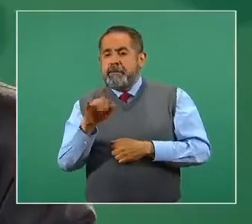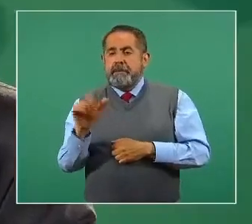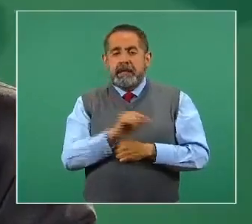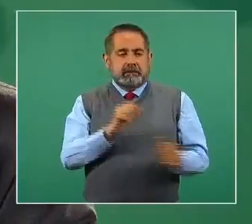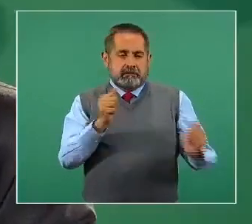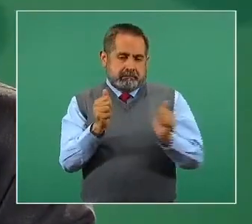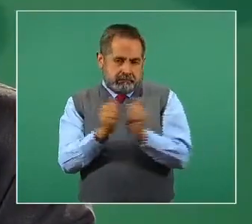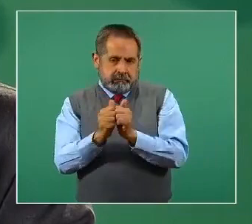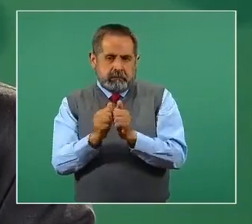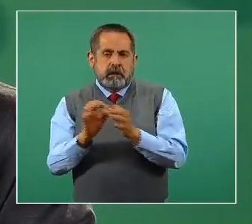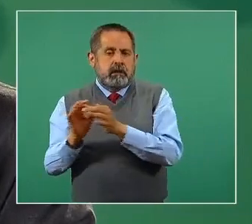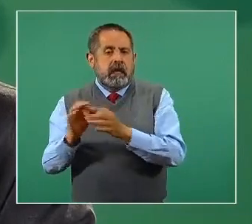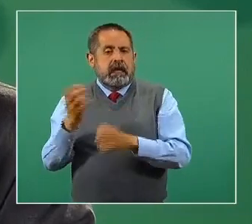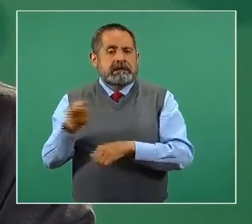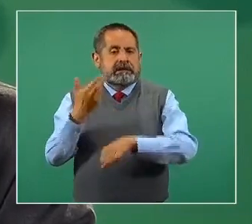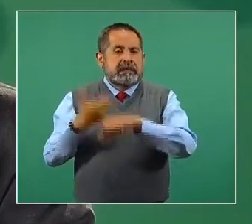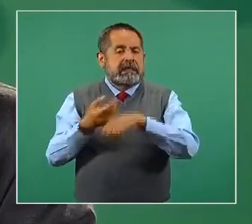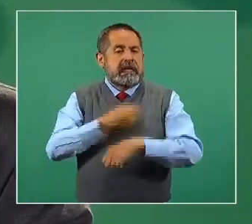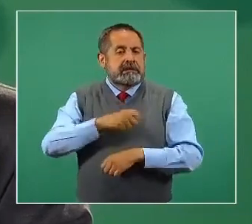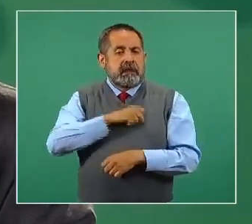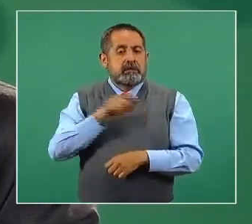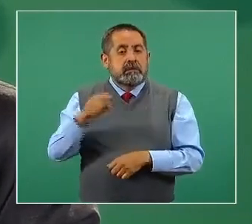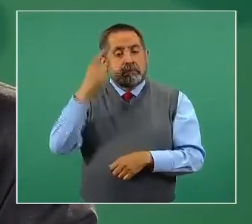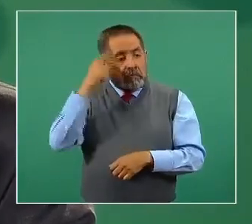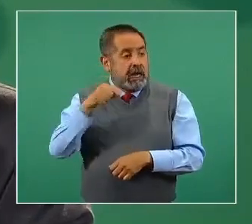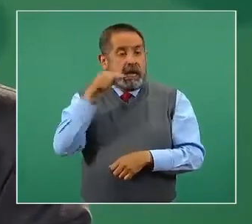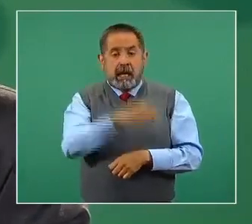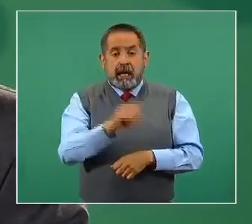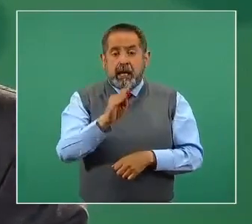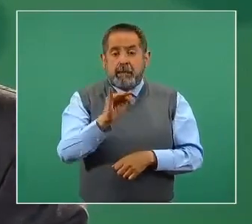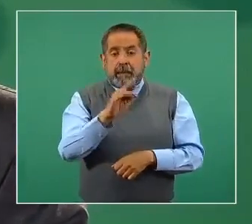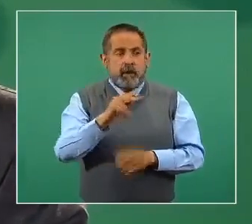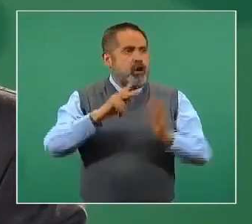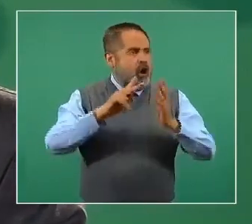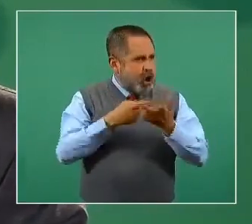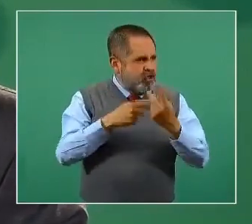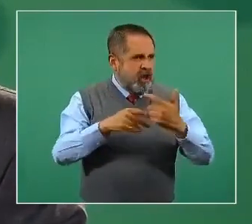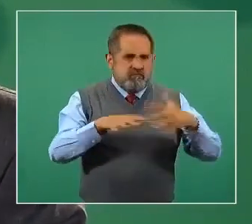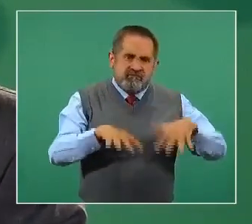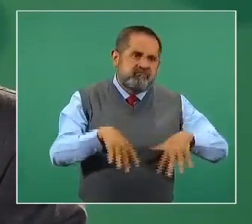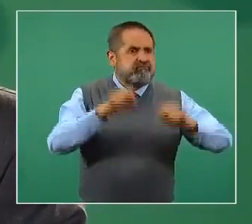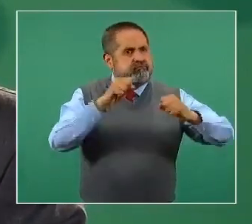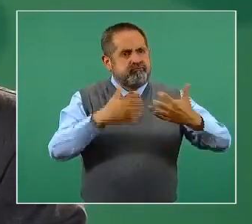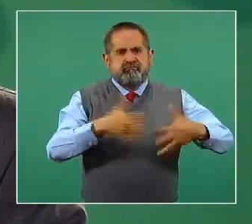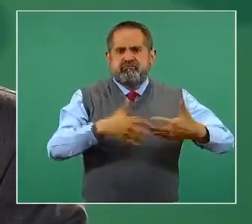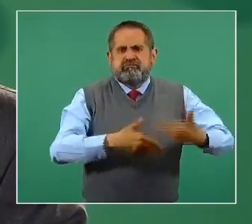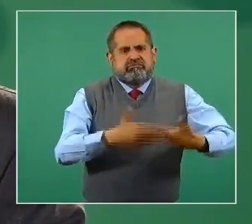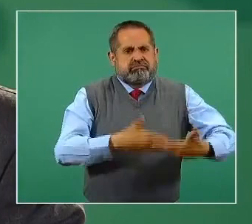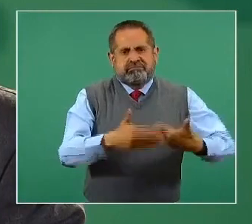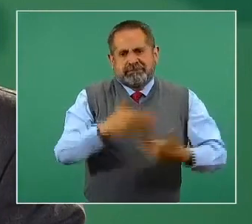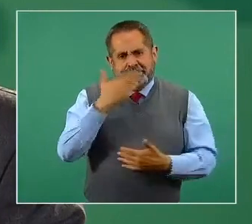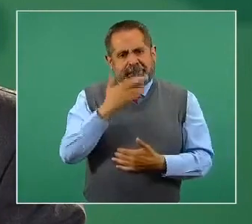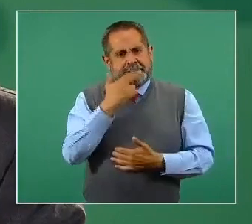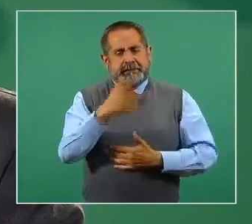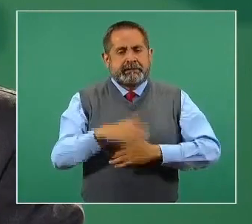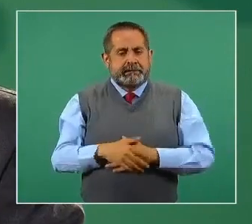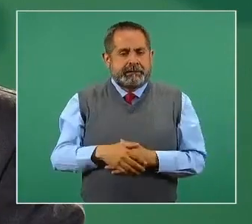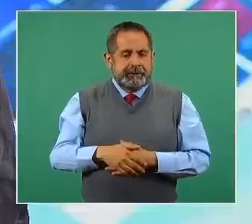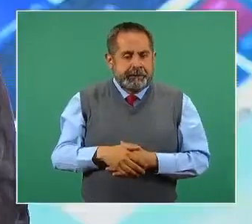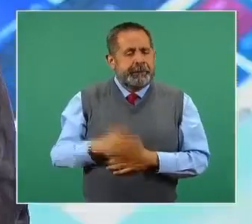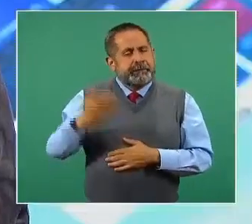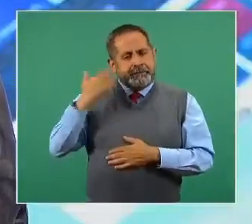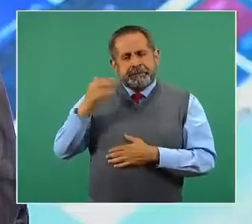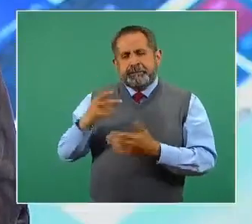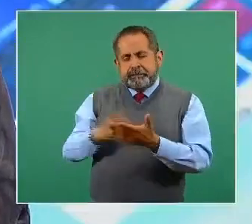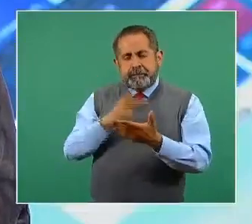la Secretaría de Salud, para lograr que Birmex retome su capacidad productiva. Y lo último que anoto, que lo hemos